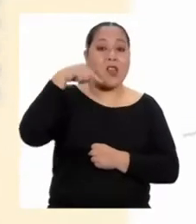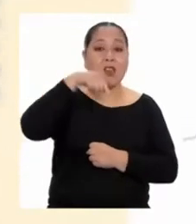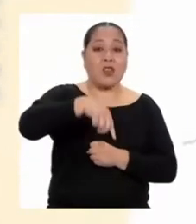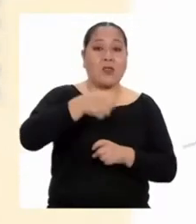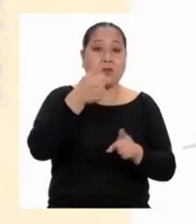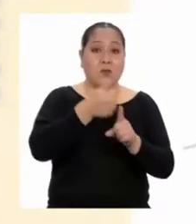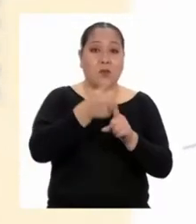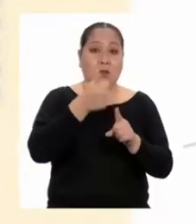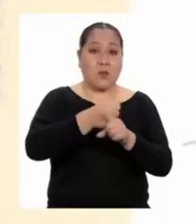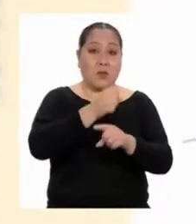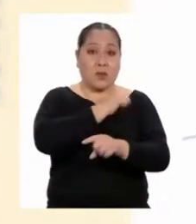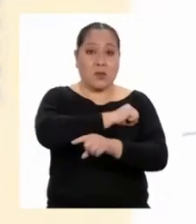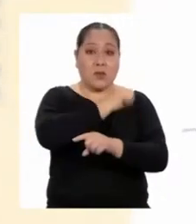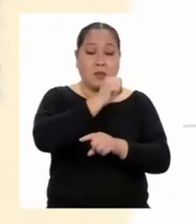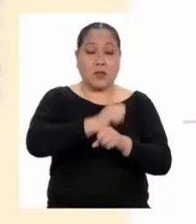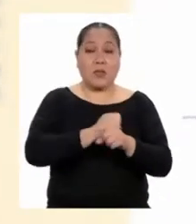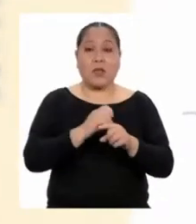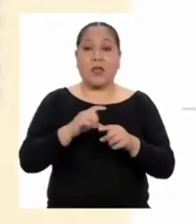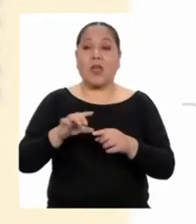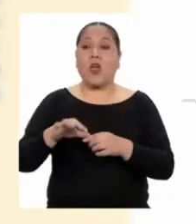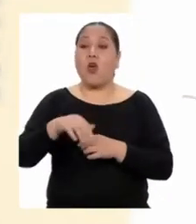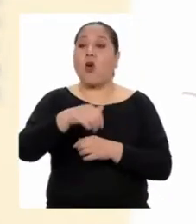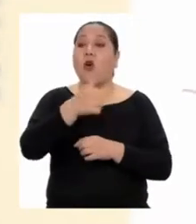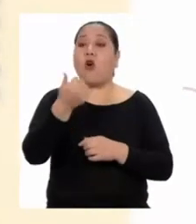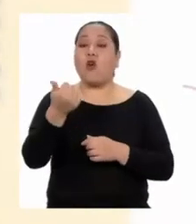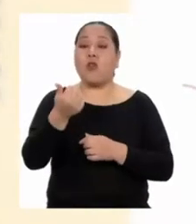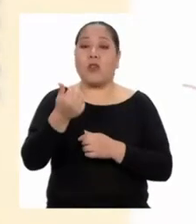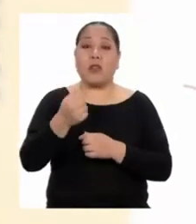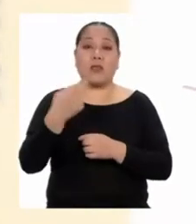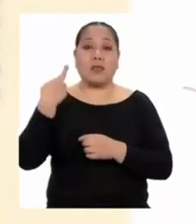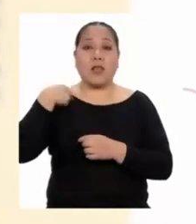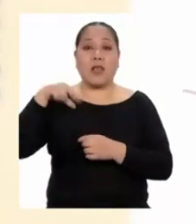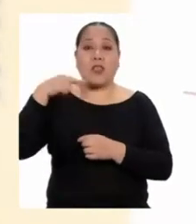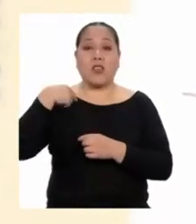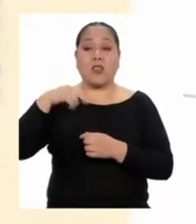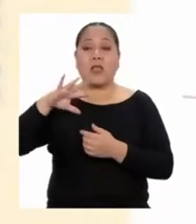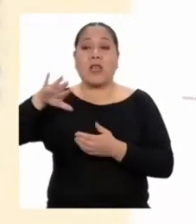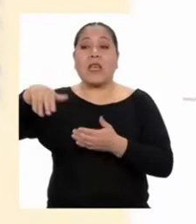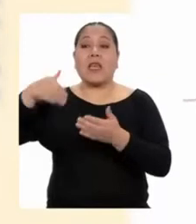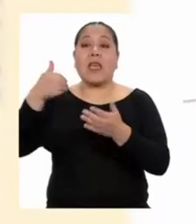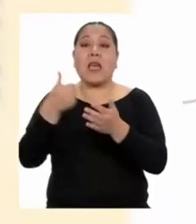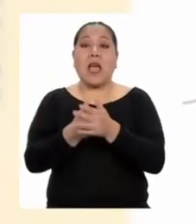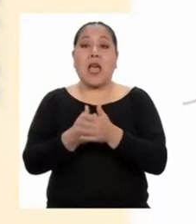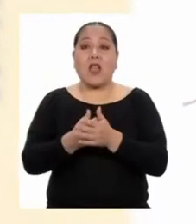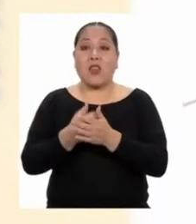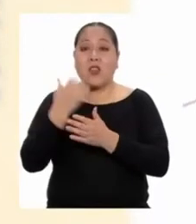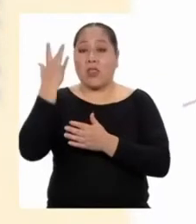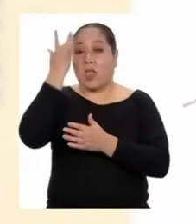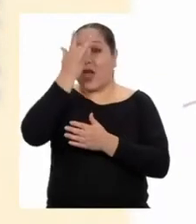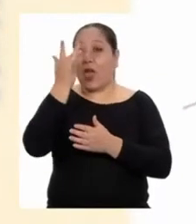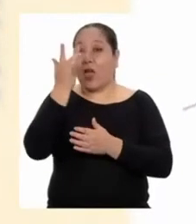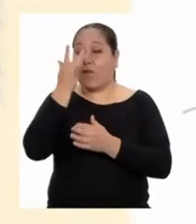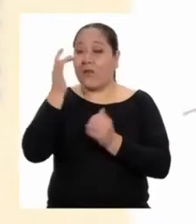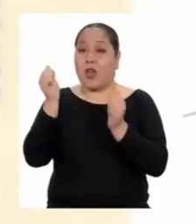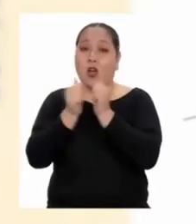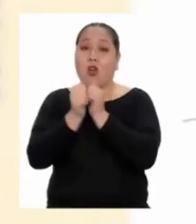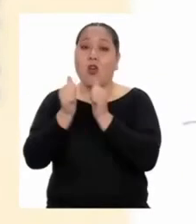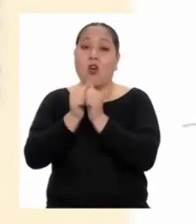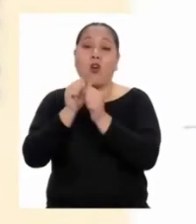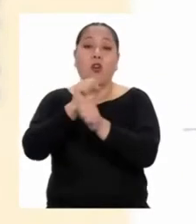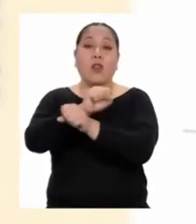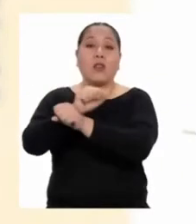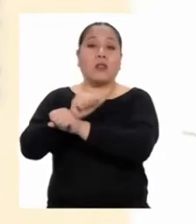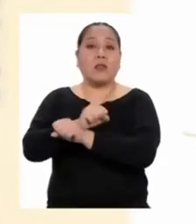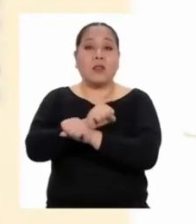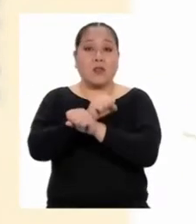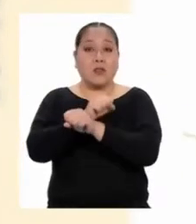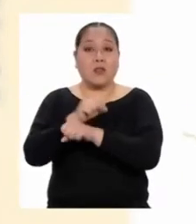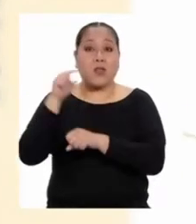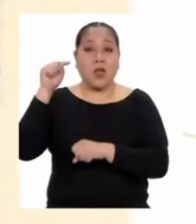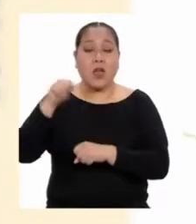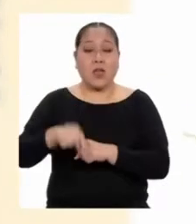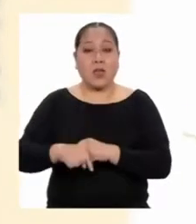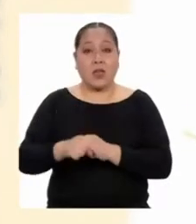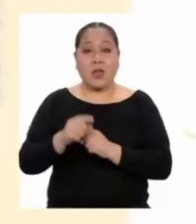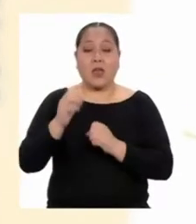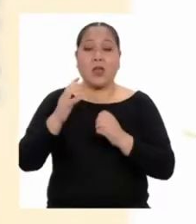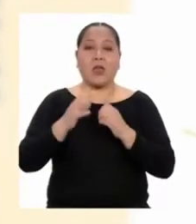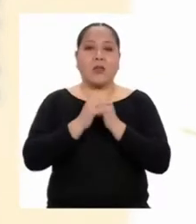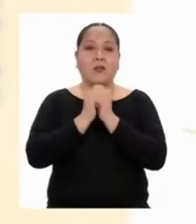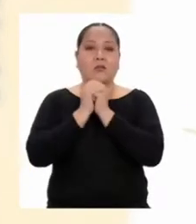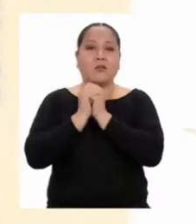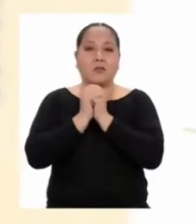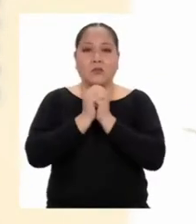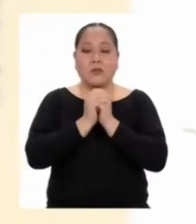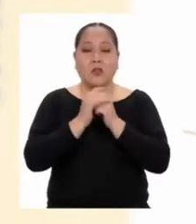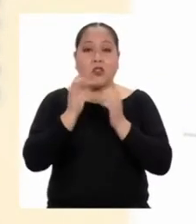indígenas y las que llegaron desde África con la esclavitud, en donde los santos cristianos eran al